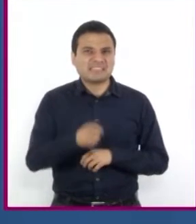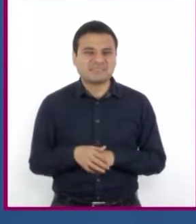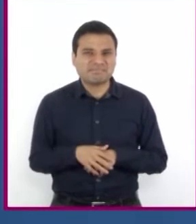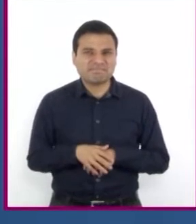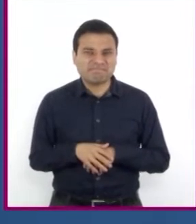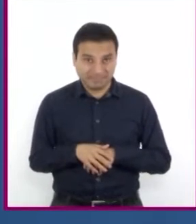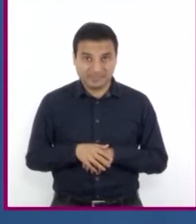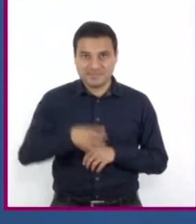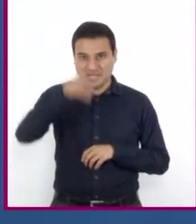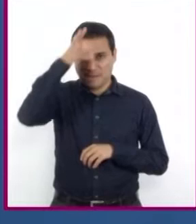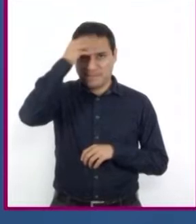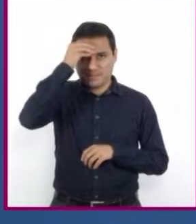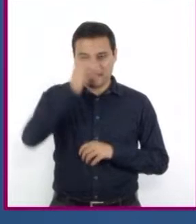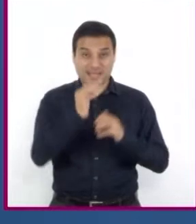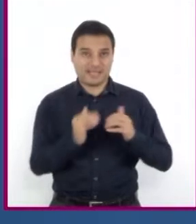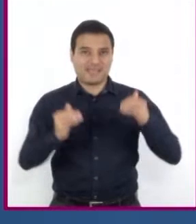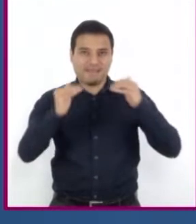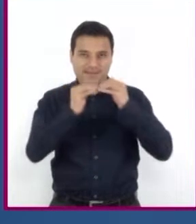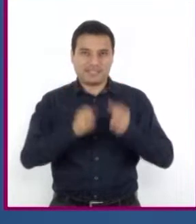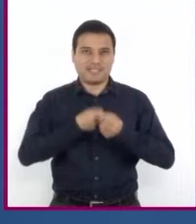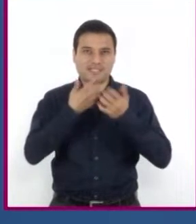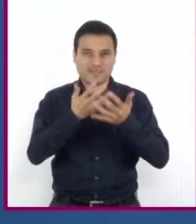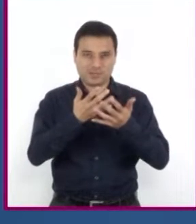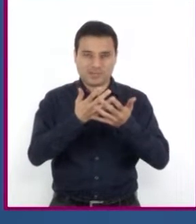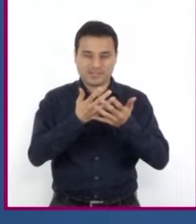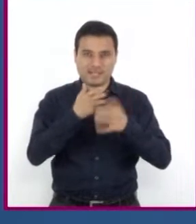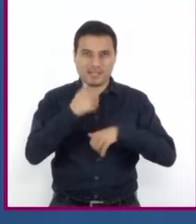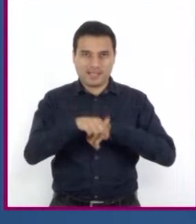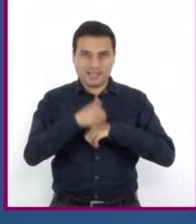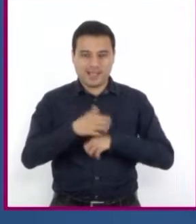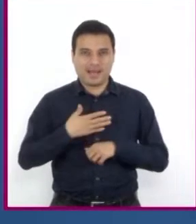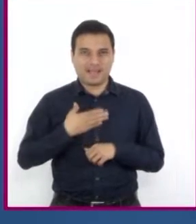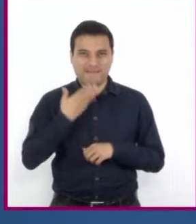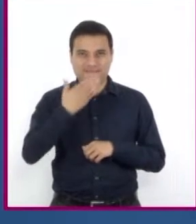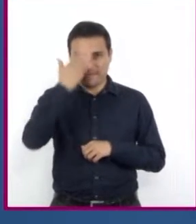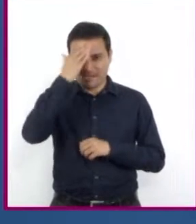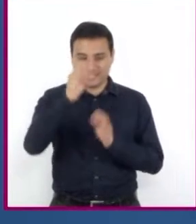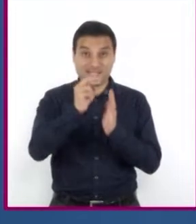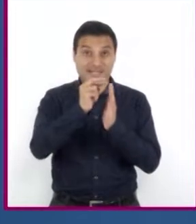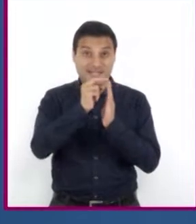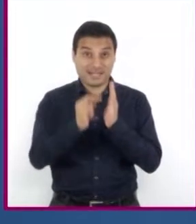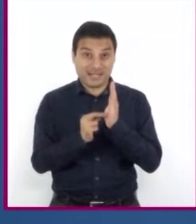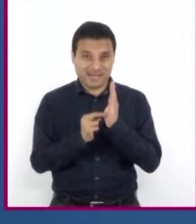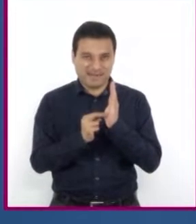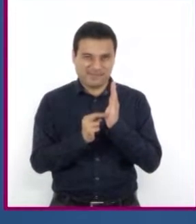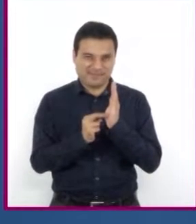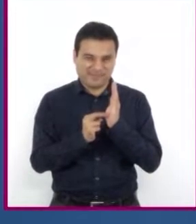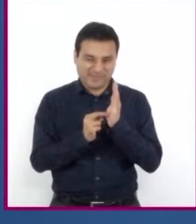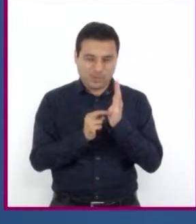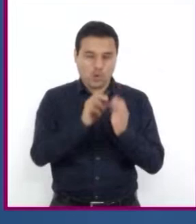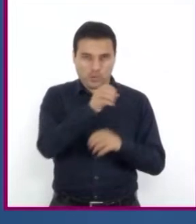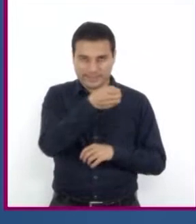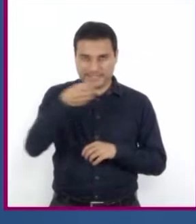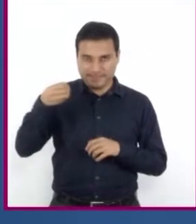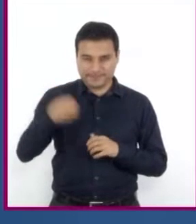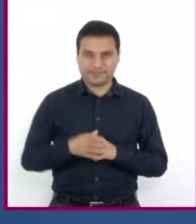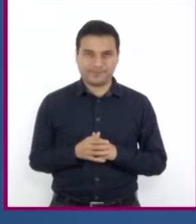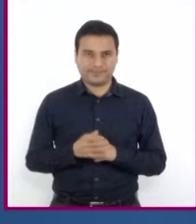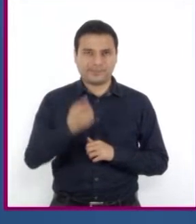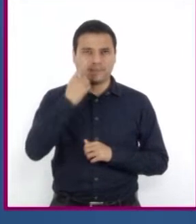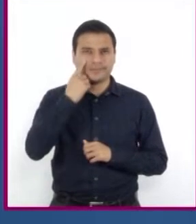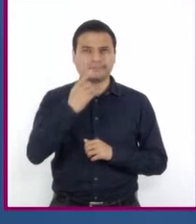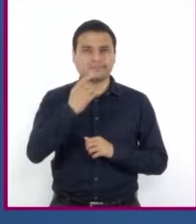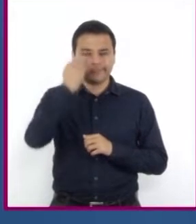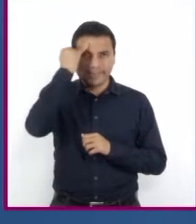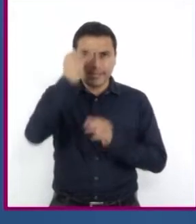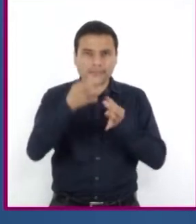la equivalencia de expresiones algebraicas que representan la regla general de una misma sucesión. Las ideas centrales en